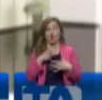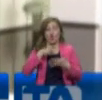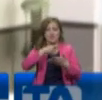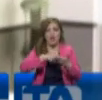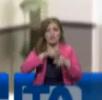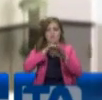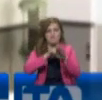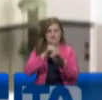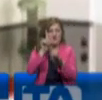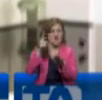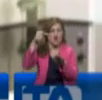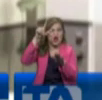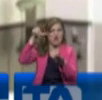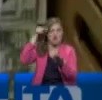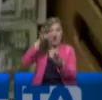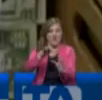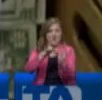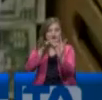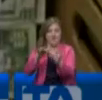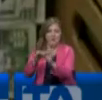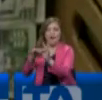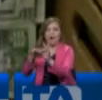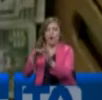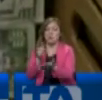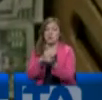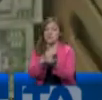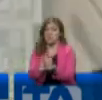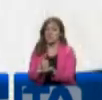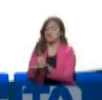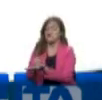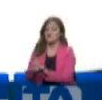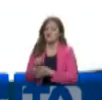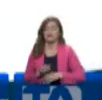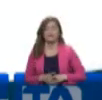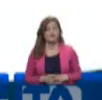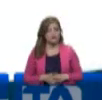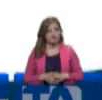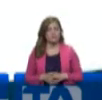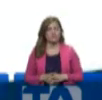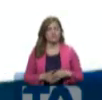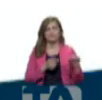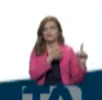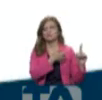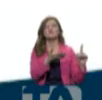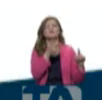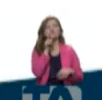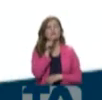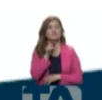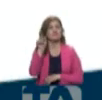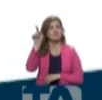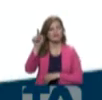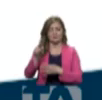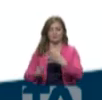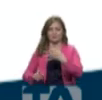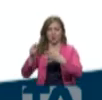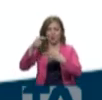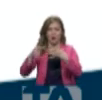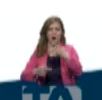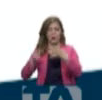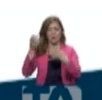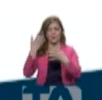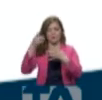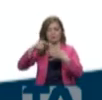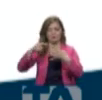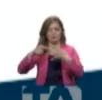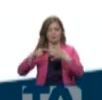contratos millonarios del Estado, también se beneficiaron de estas aportaciones. Nuevamente mencionamos a Creacional, pero también a